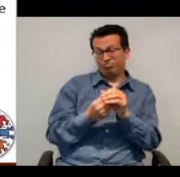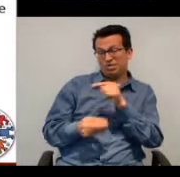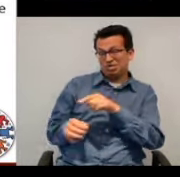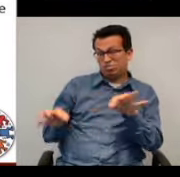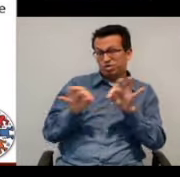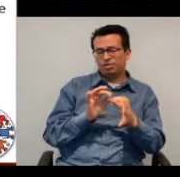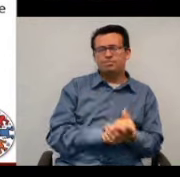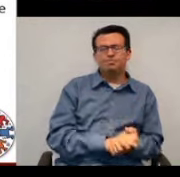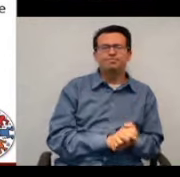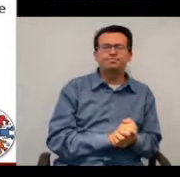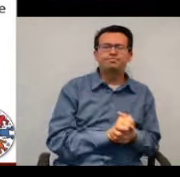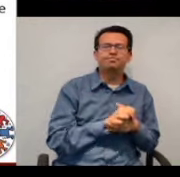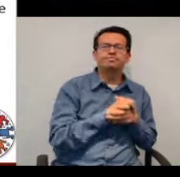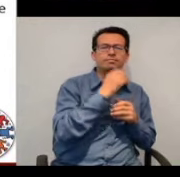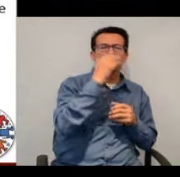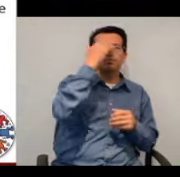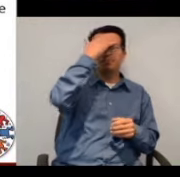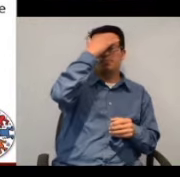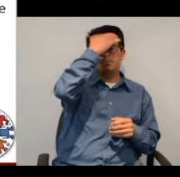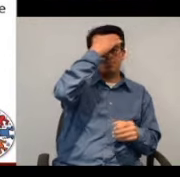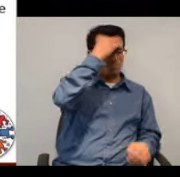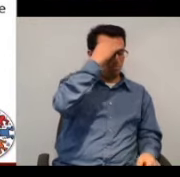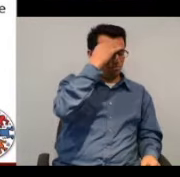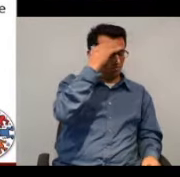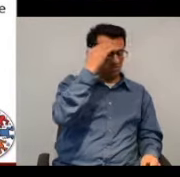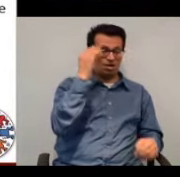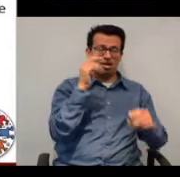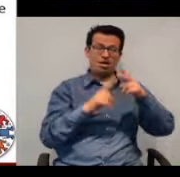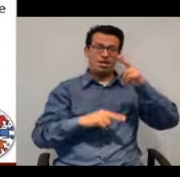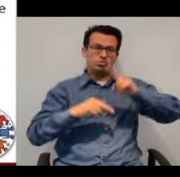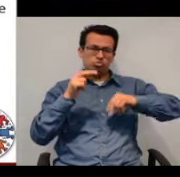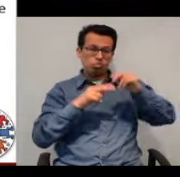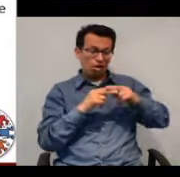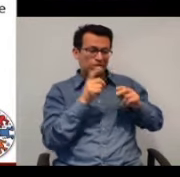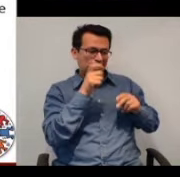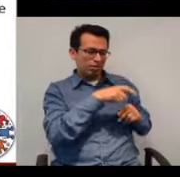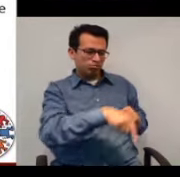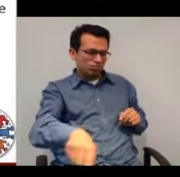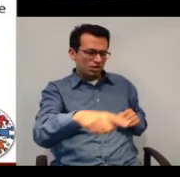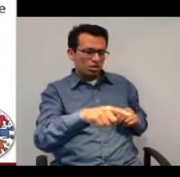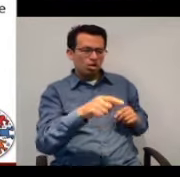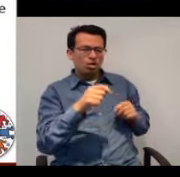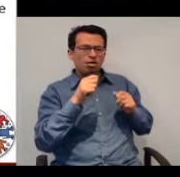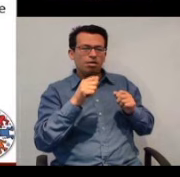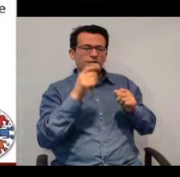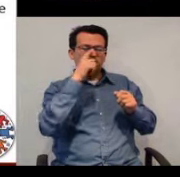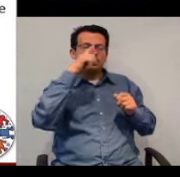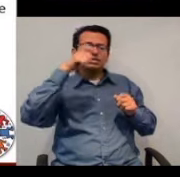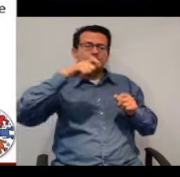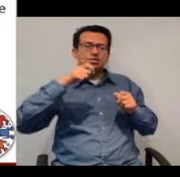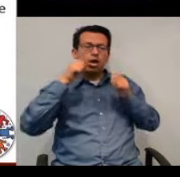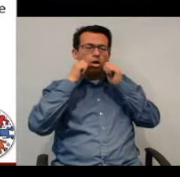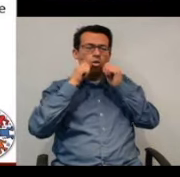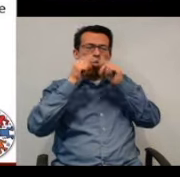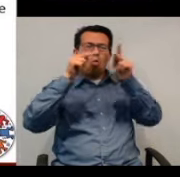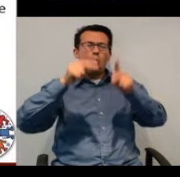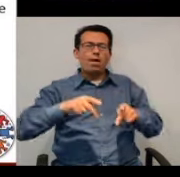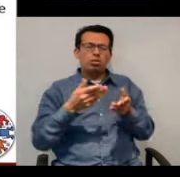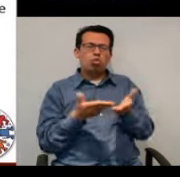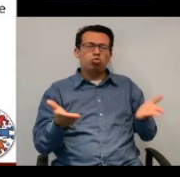La estructura debe estimular también la cualificación del recurso humano. No se puede estar pensando en que existe un proceso de